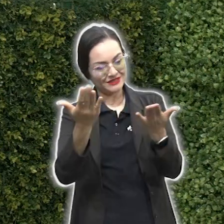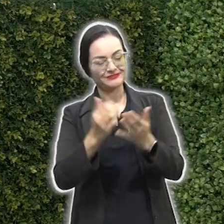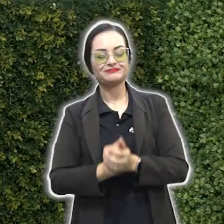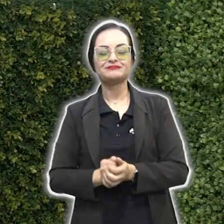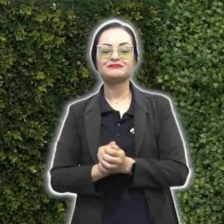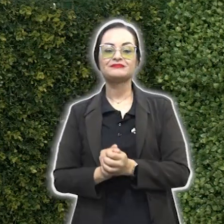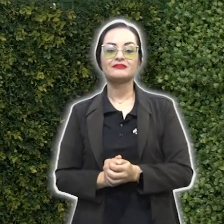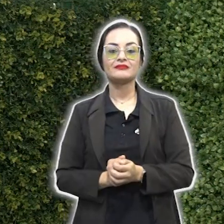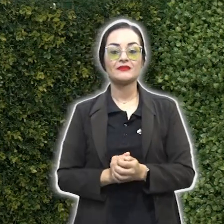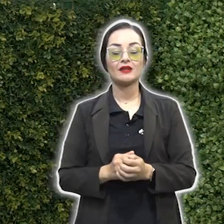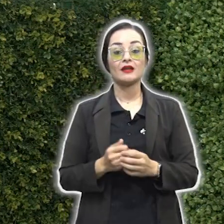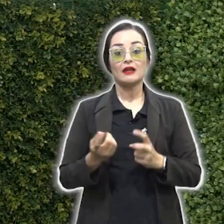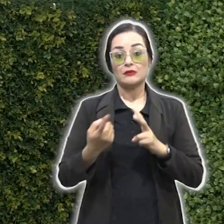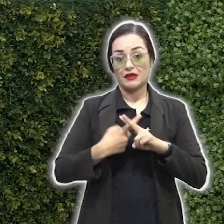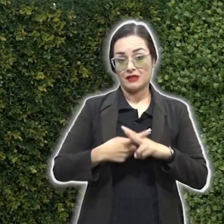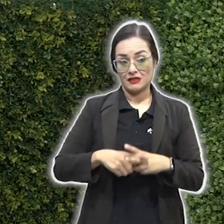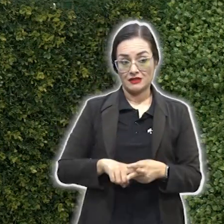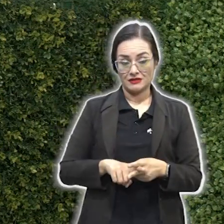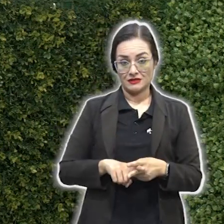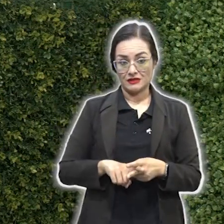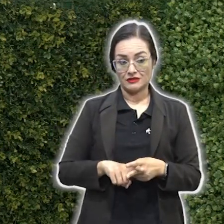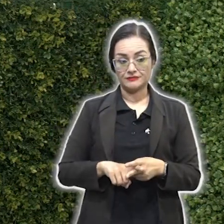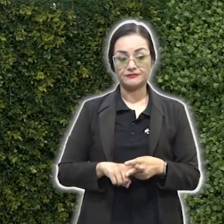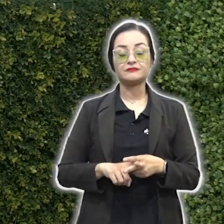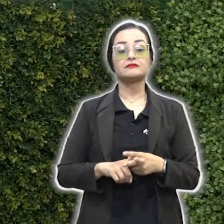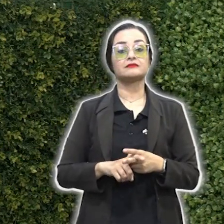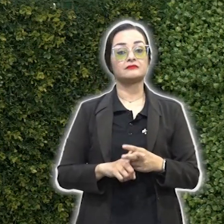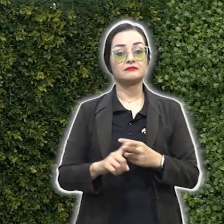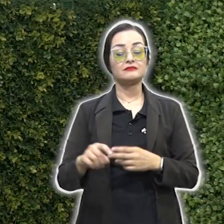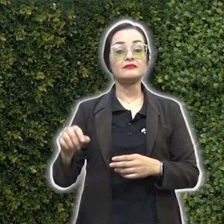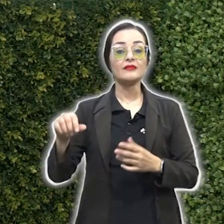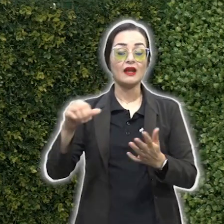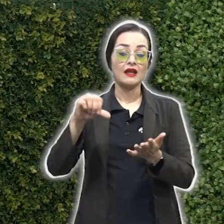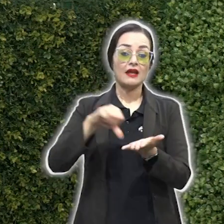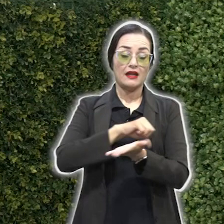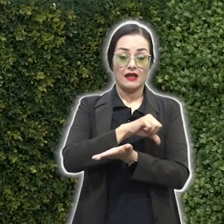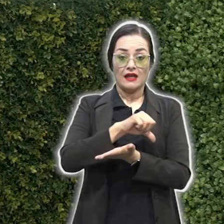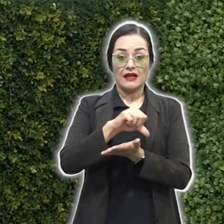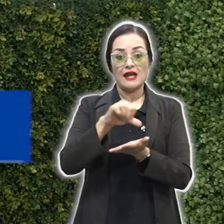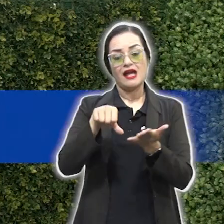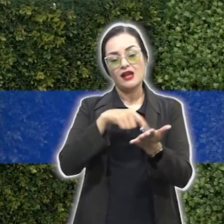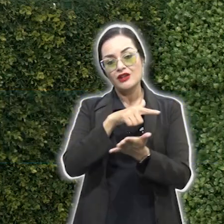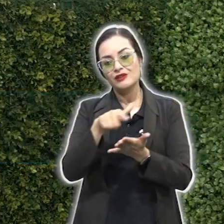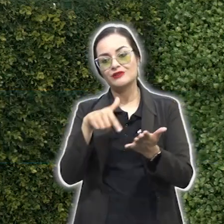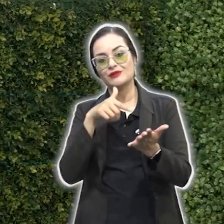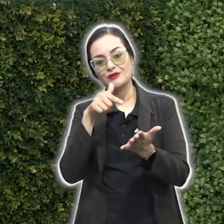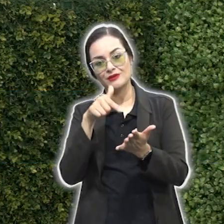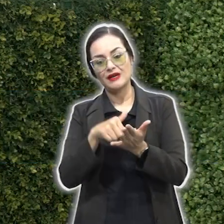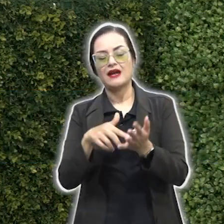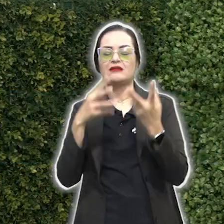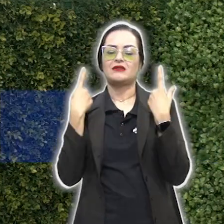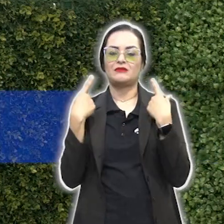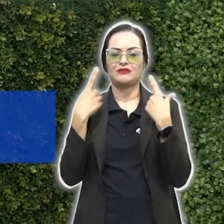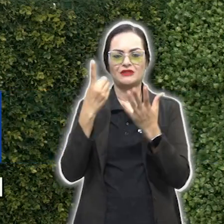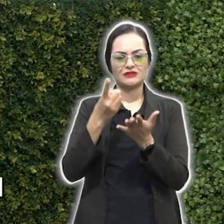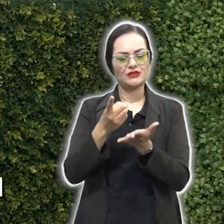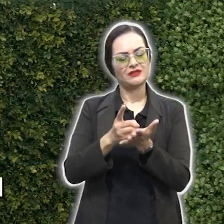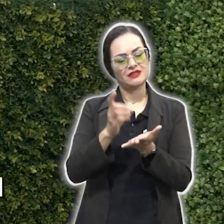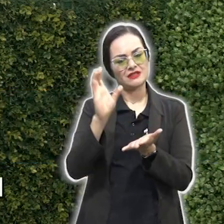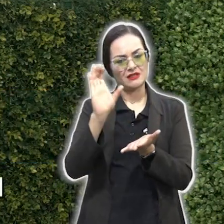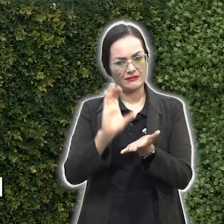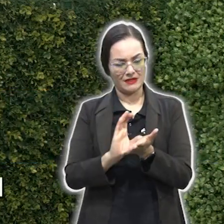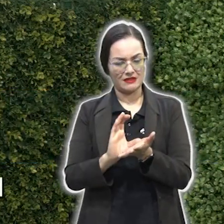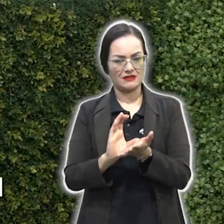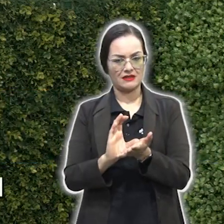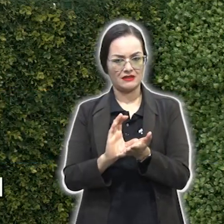el Centro de Atención para Estudiantes con Discapacidad ofrece opciones educativas para